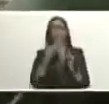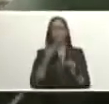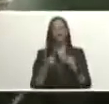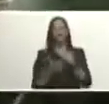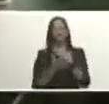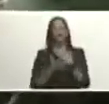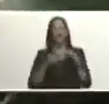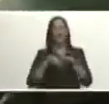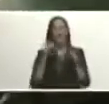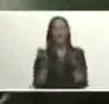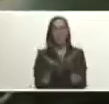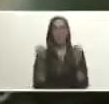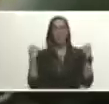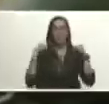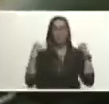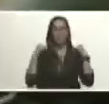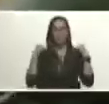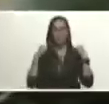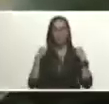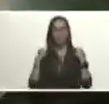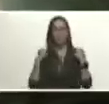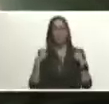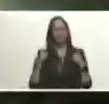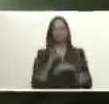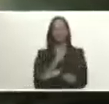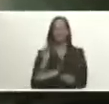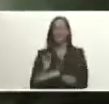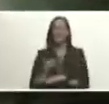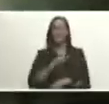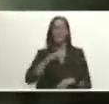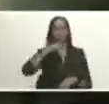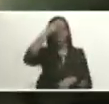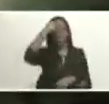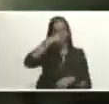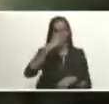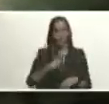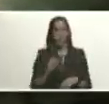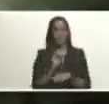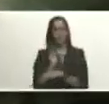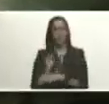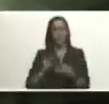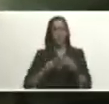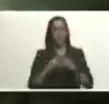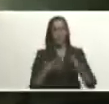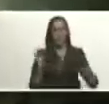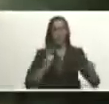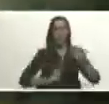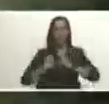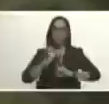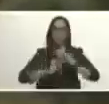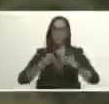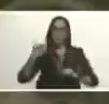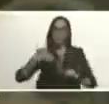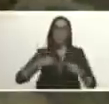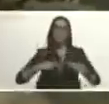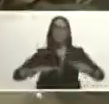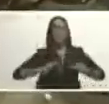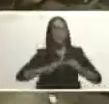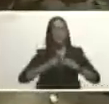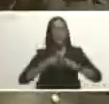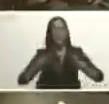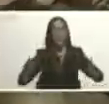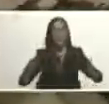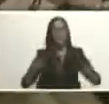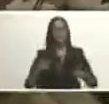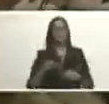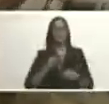y prepararse siempre para proteger a nuestro pueblo, para preservar la paz, para defender el derecho a la paz. Defendiendo el derecho a la